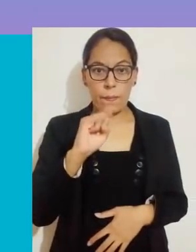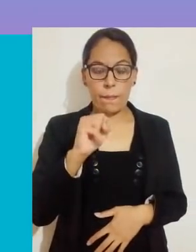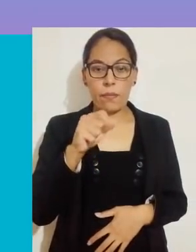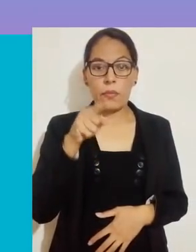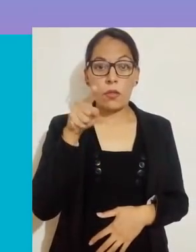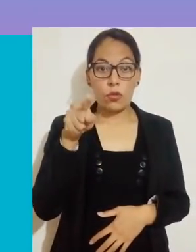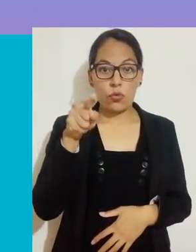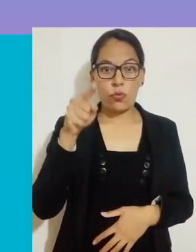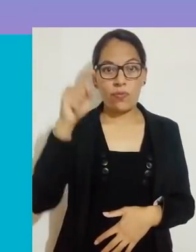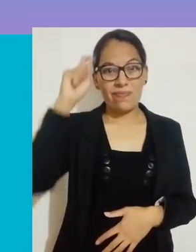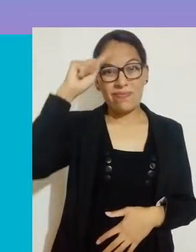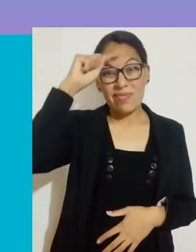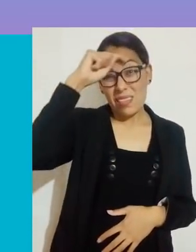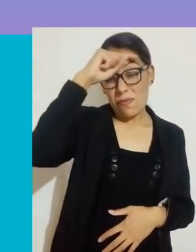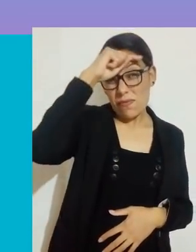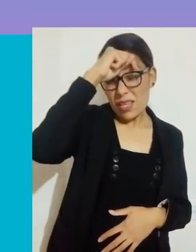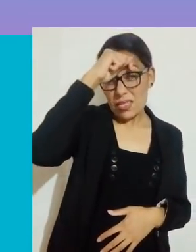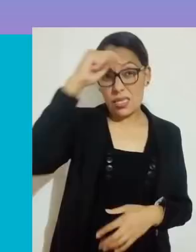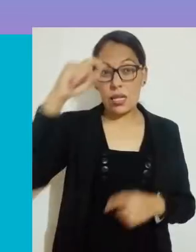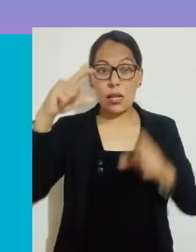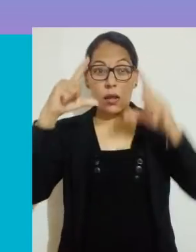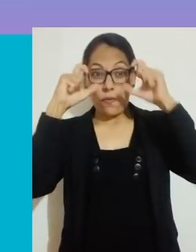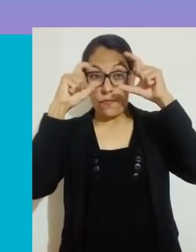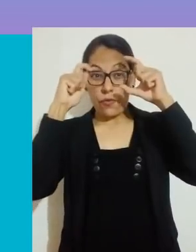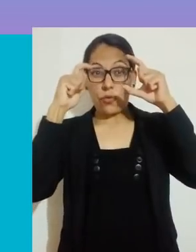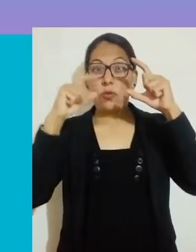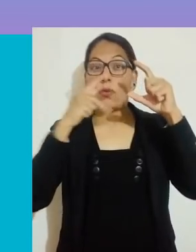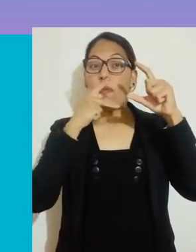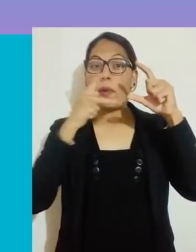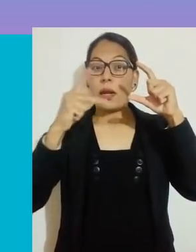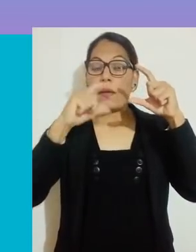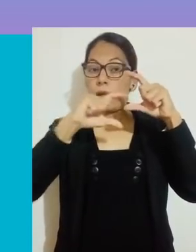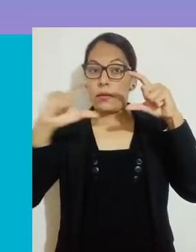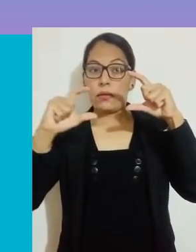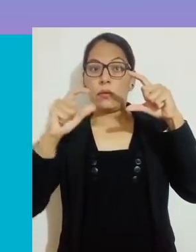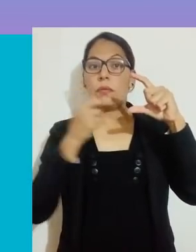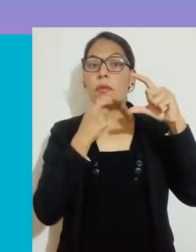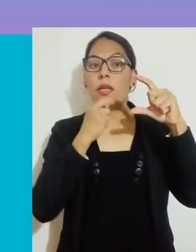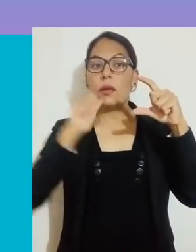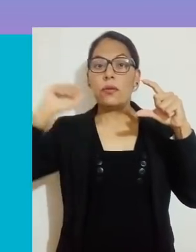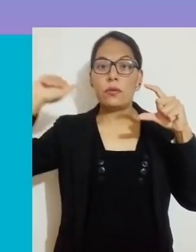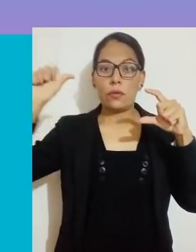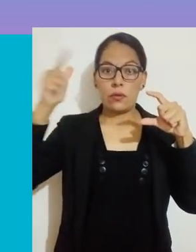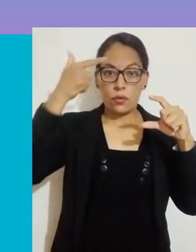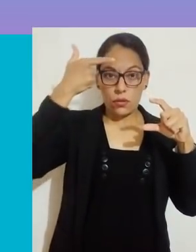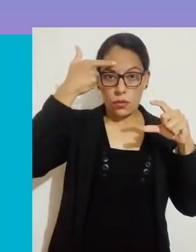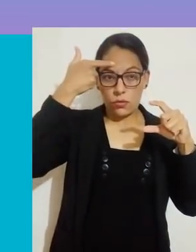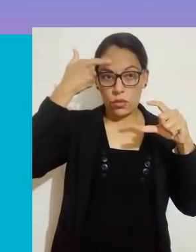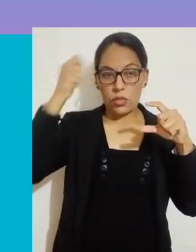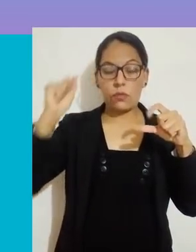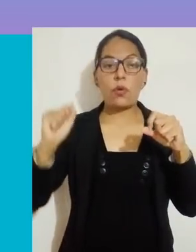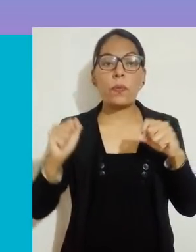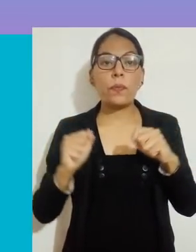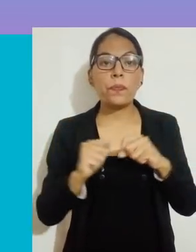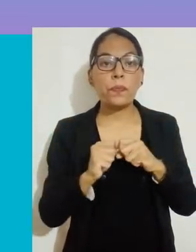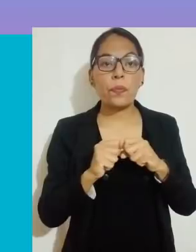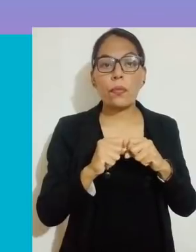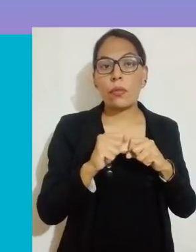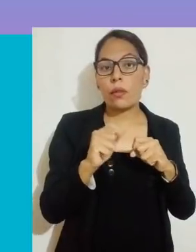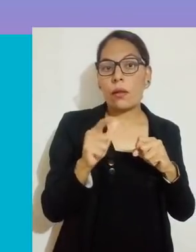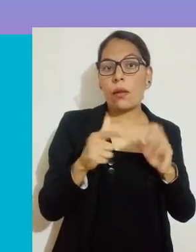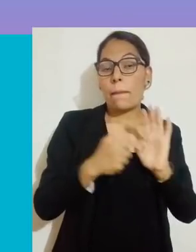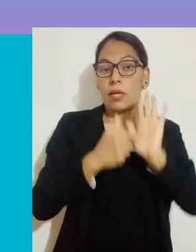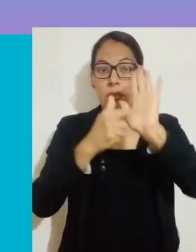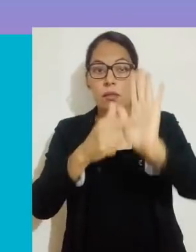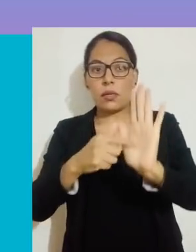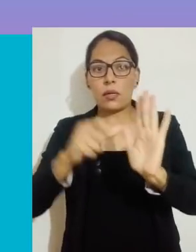Y si para ti es una tortura encontrar el pictograma ideal, para un niño que presenta autismo, te